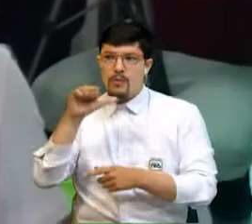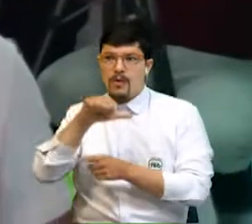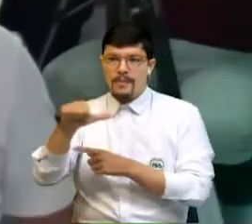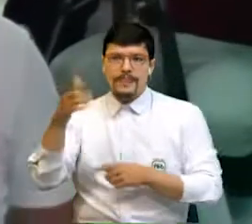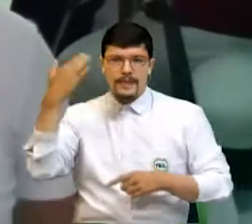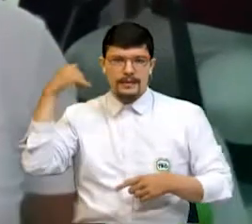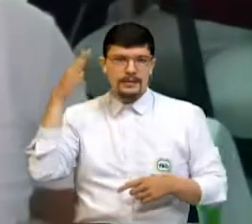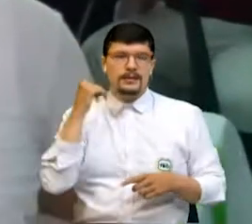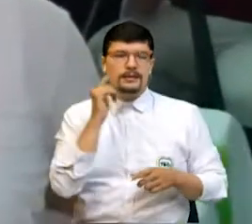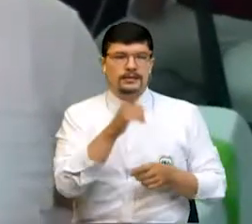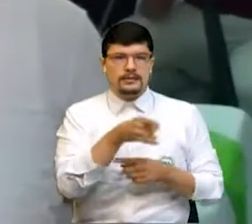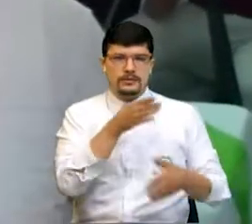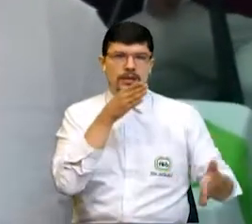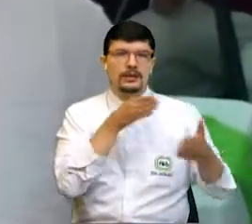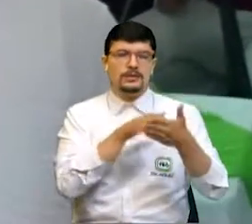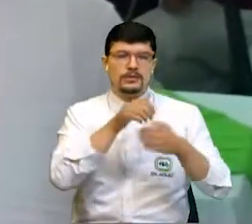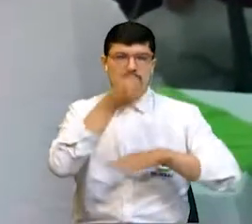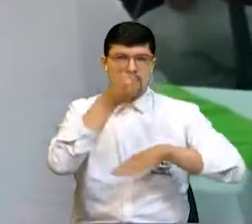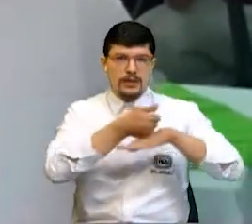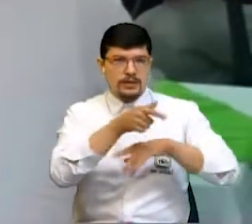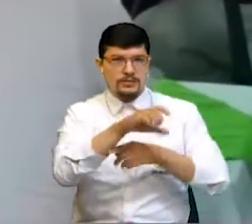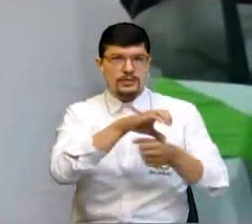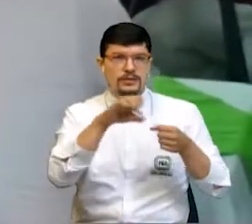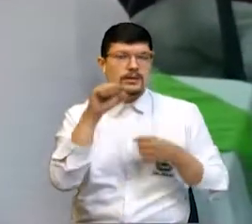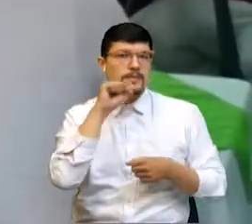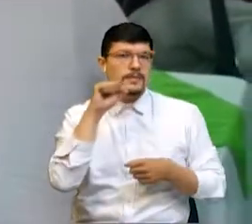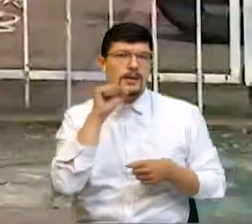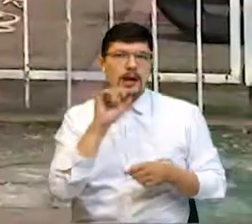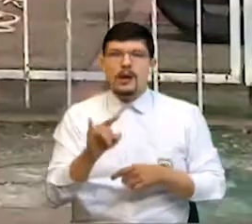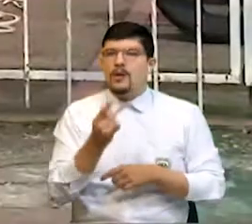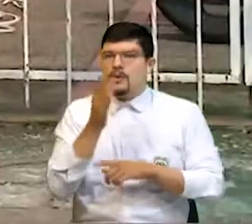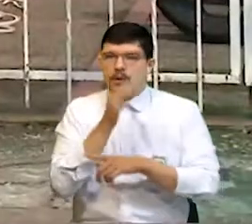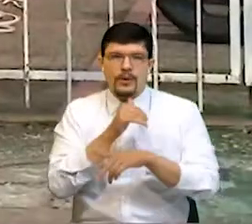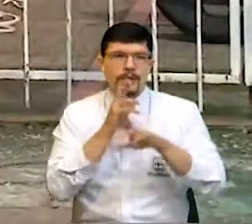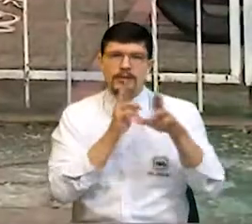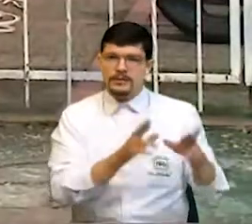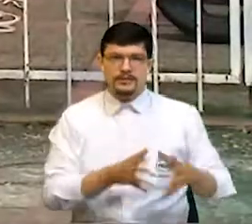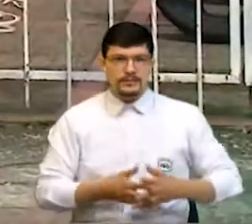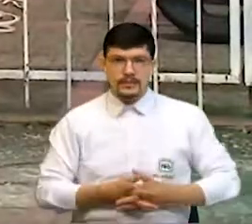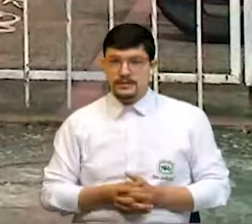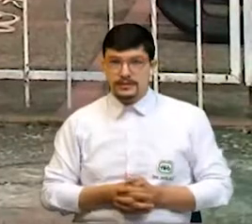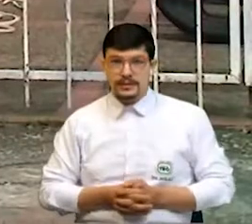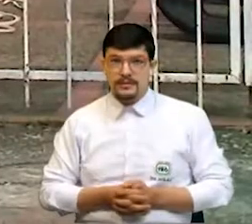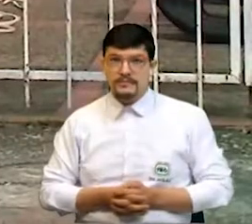estas denuncias, las autoridades de Barranca Bermeja aún no se han pronunciado.